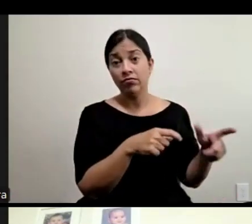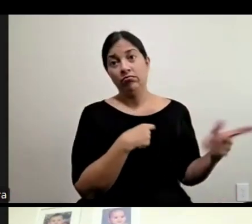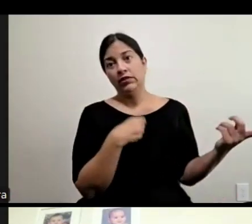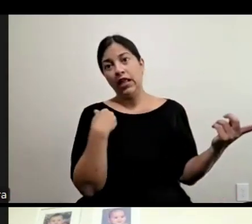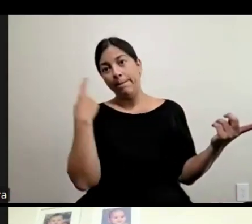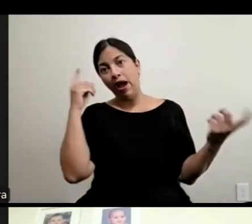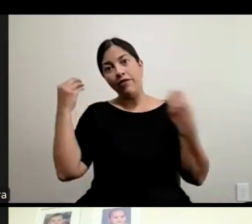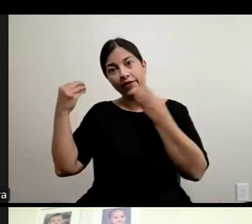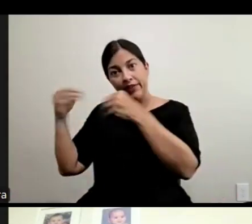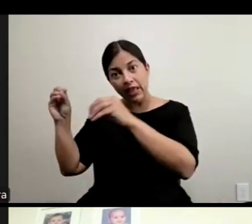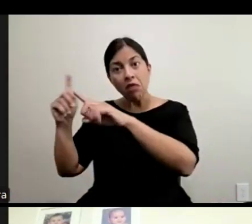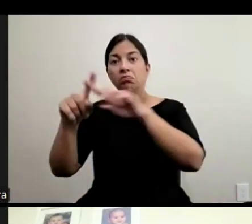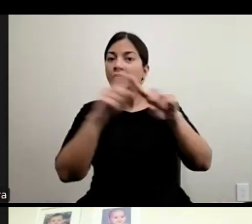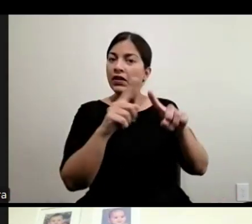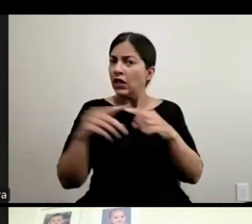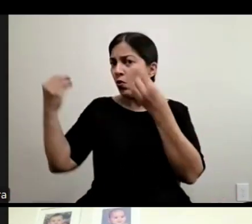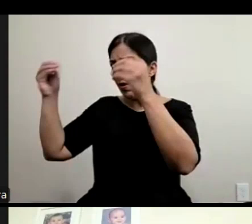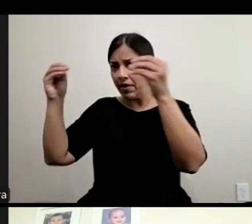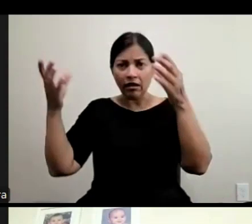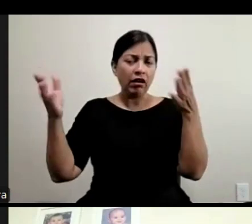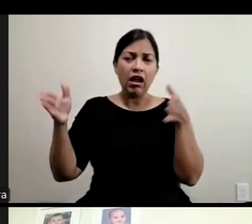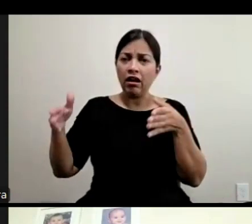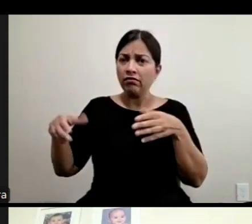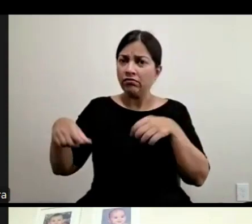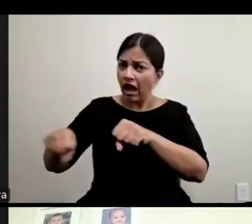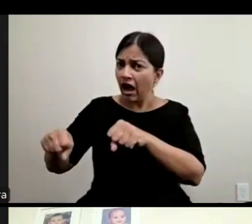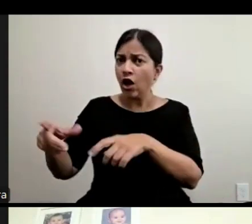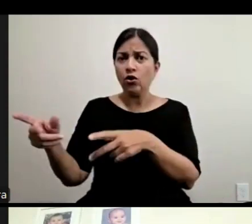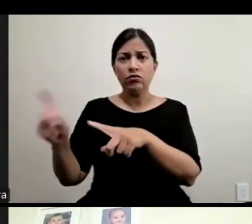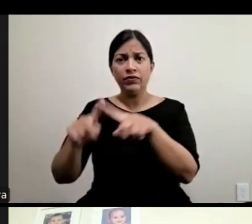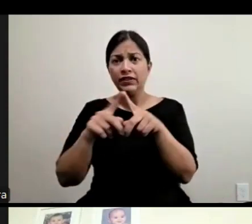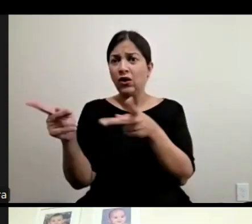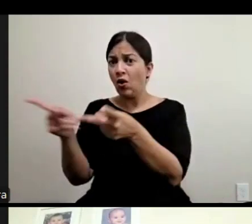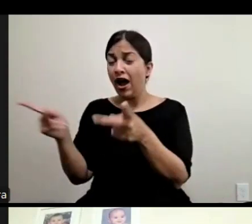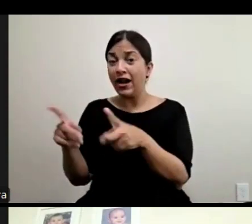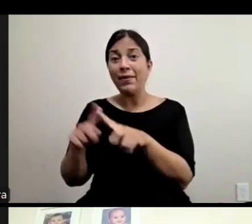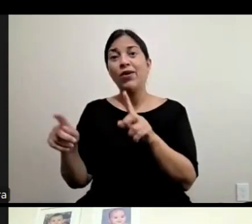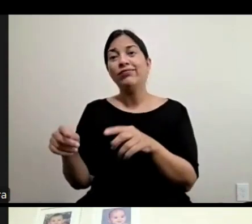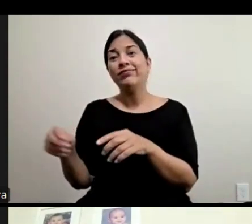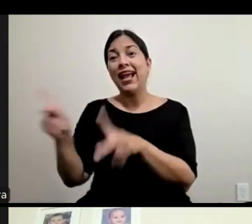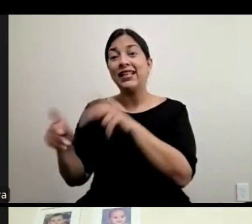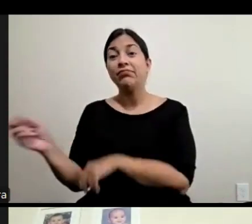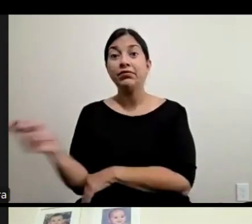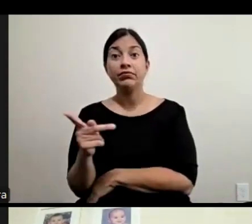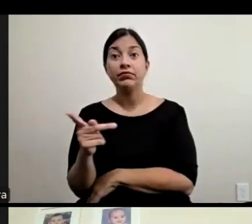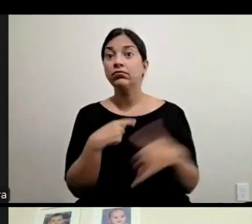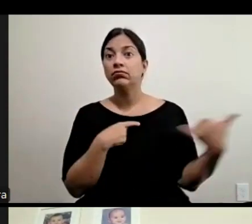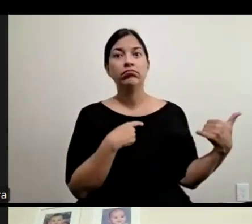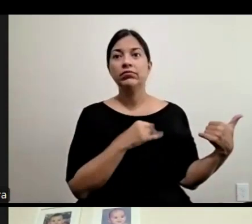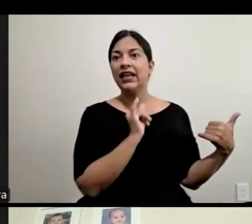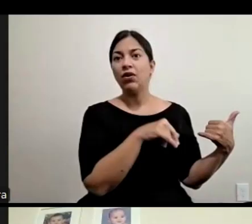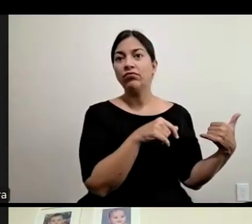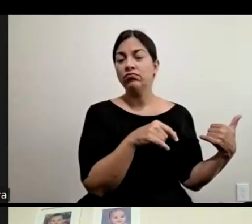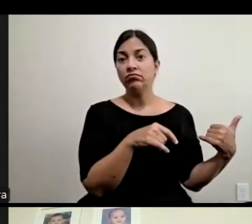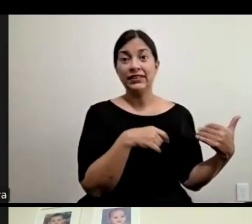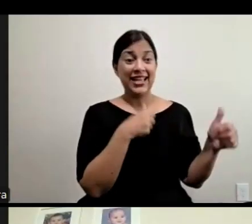distintos supermercados, lugares, y la gente le viró para atrás. Y ella se quedó con las cajas. Y te estoy hablando de que cada caja